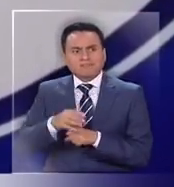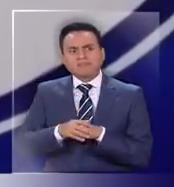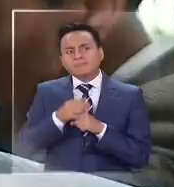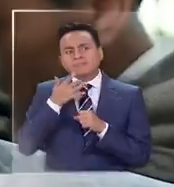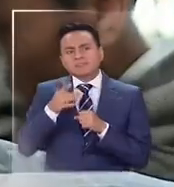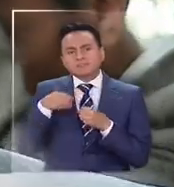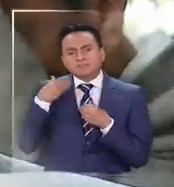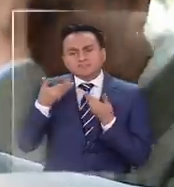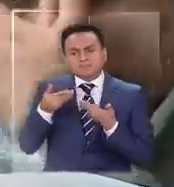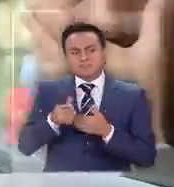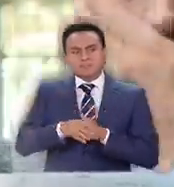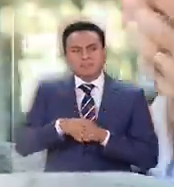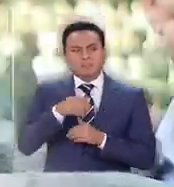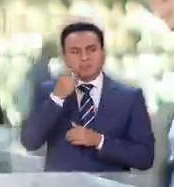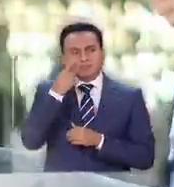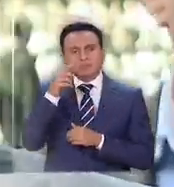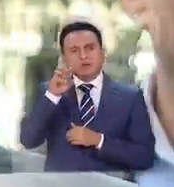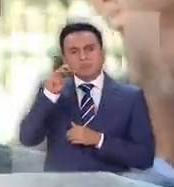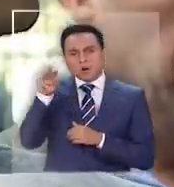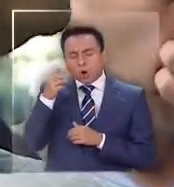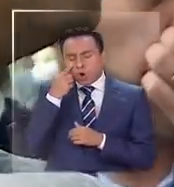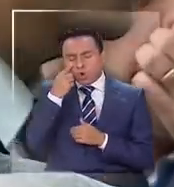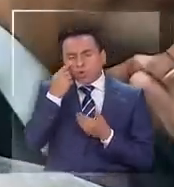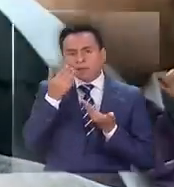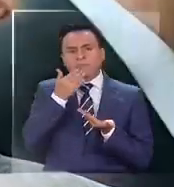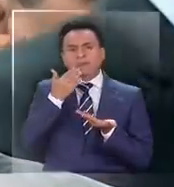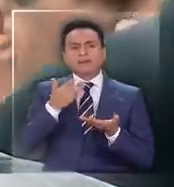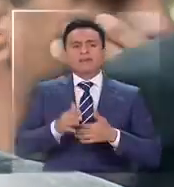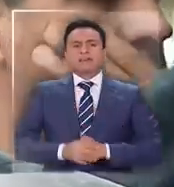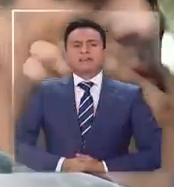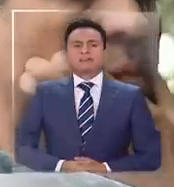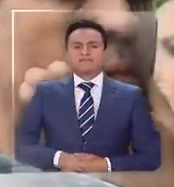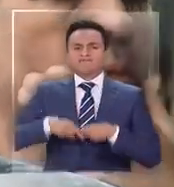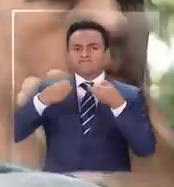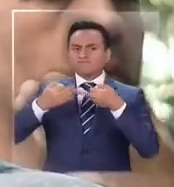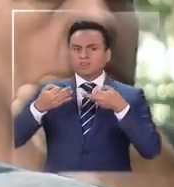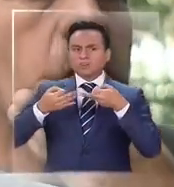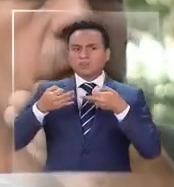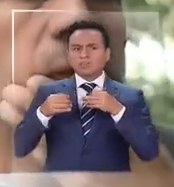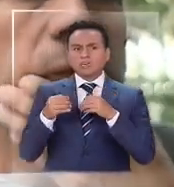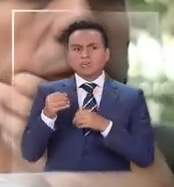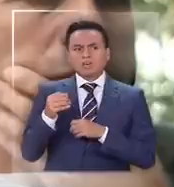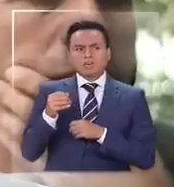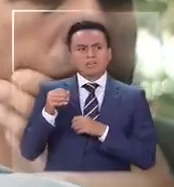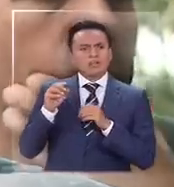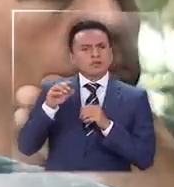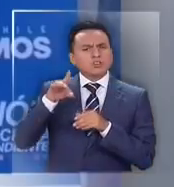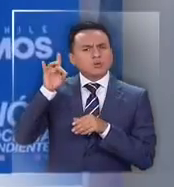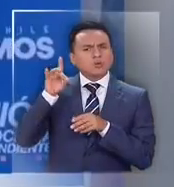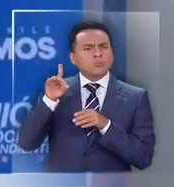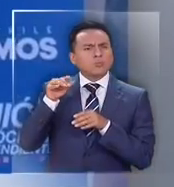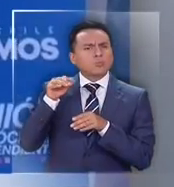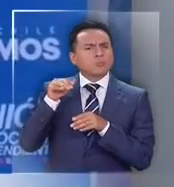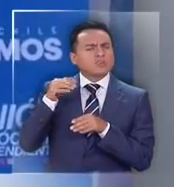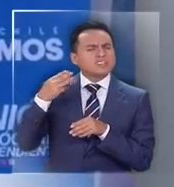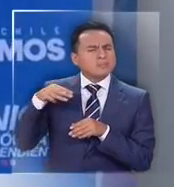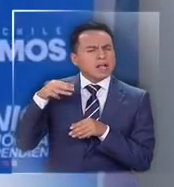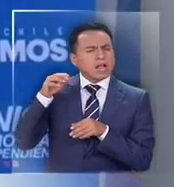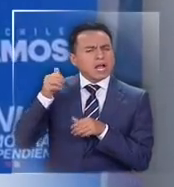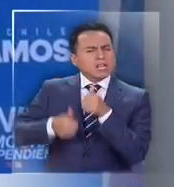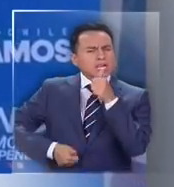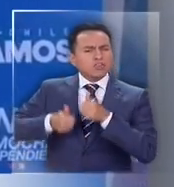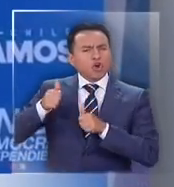lo que venía. Lo ubico a él, a sus padres también lo conozco y efectivamente en la última elección municipal él fue candidato